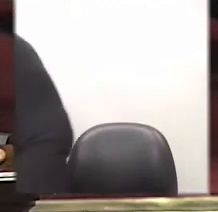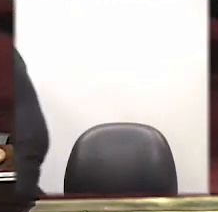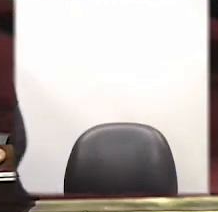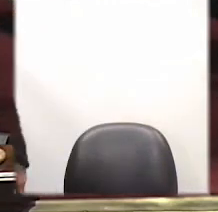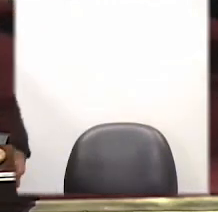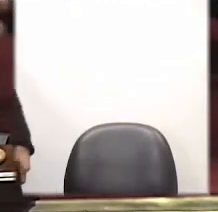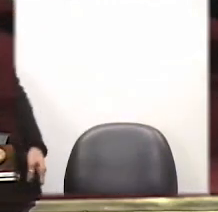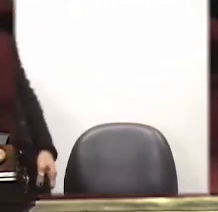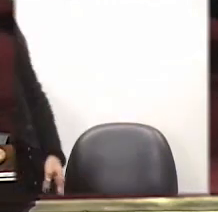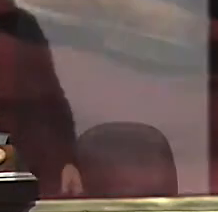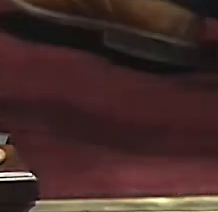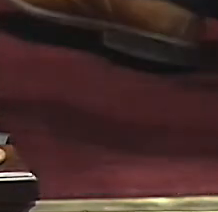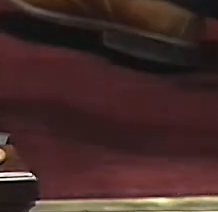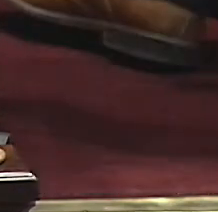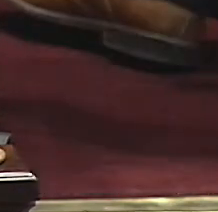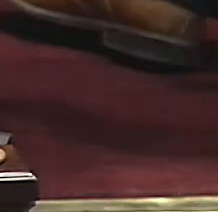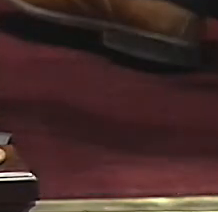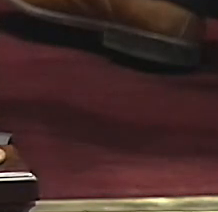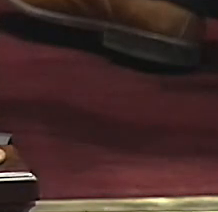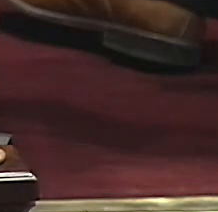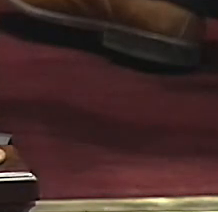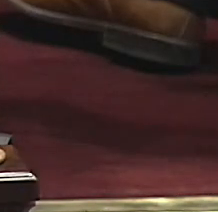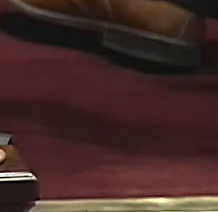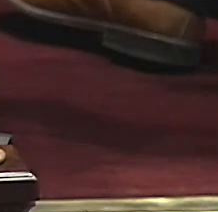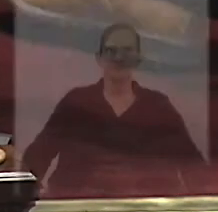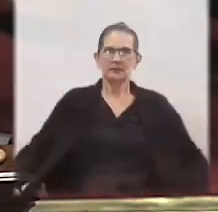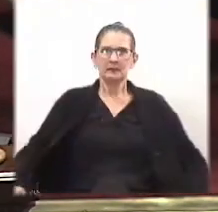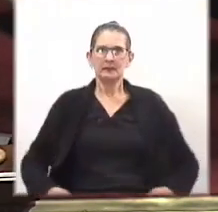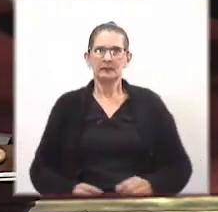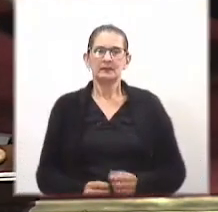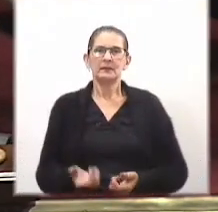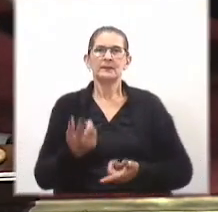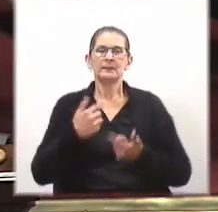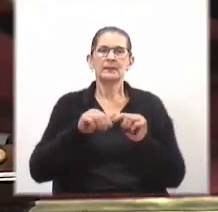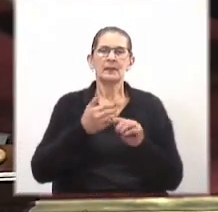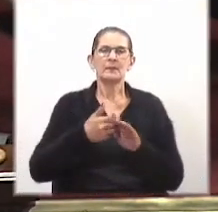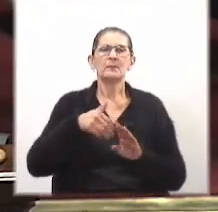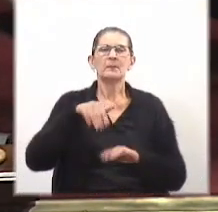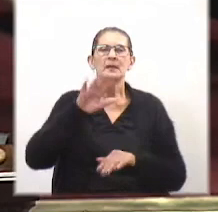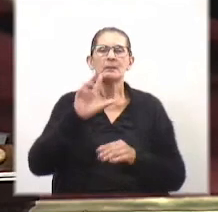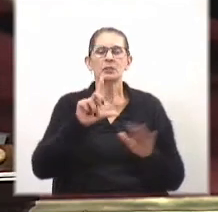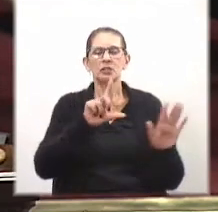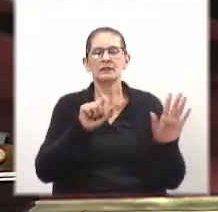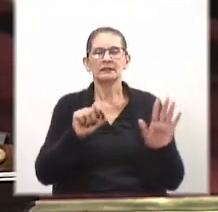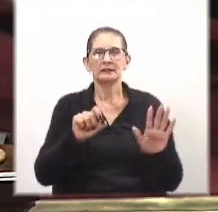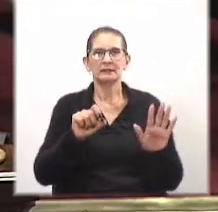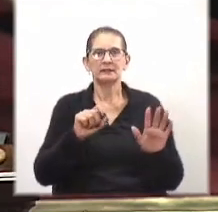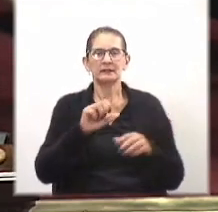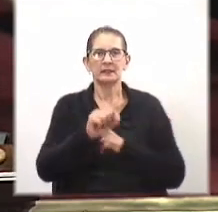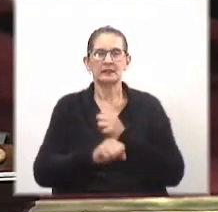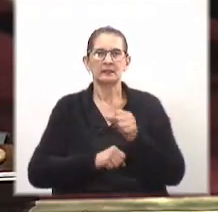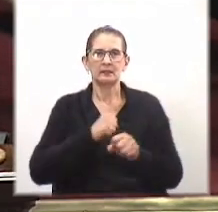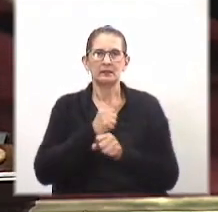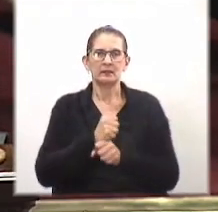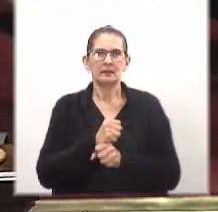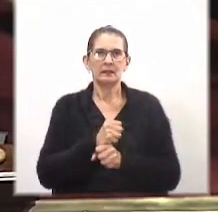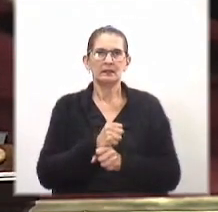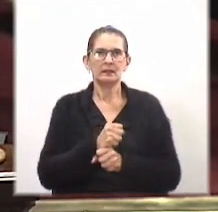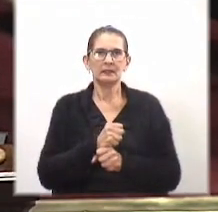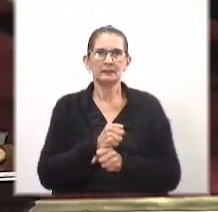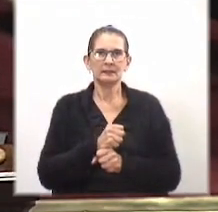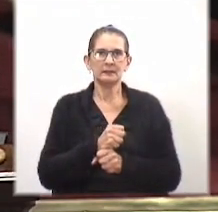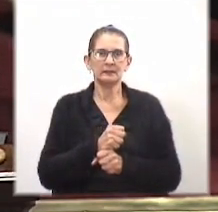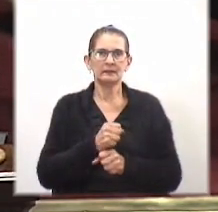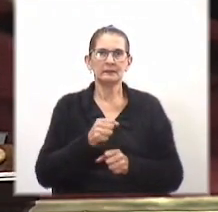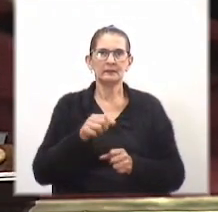Disculpe que se establece una prestación universal para mayores de 70 años. Es suplementar los ingresos